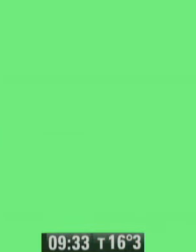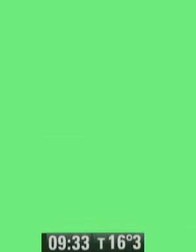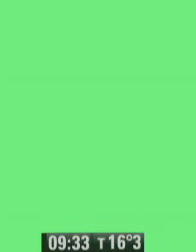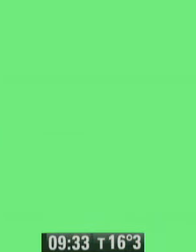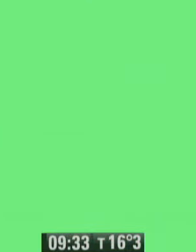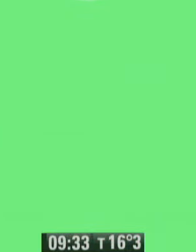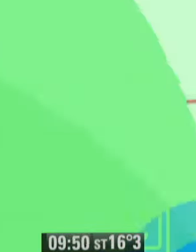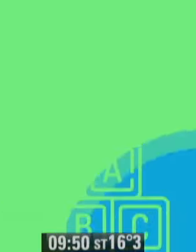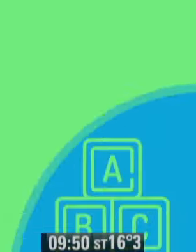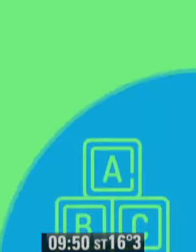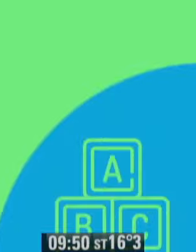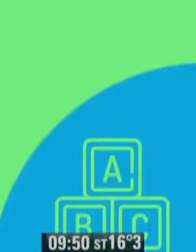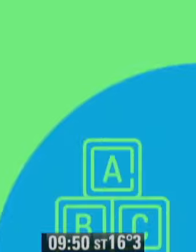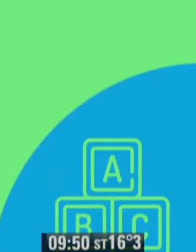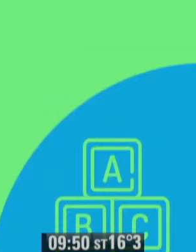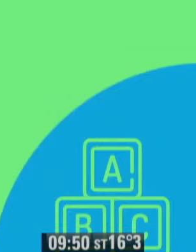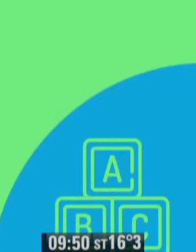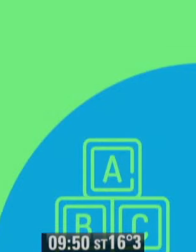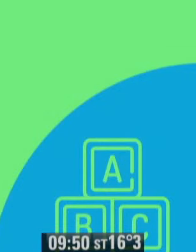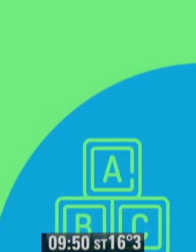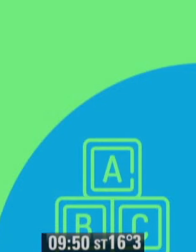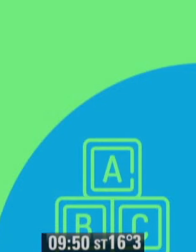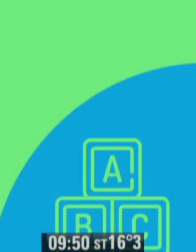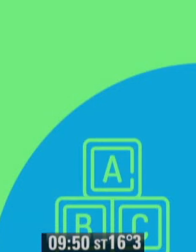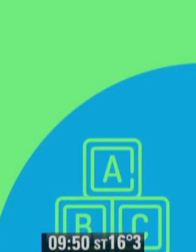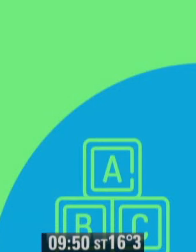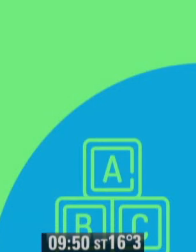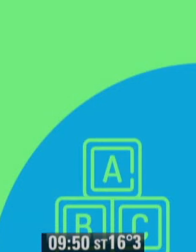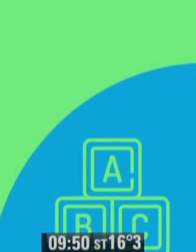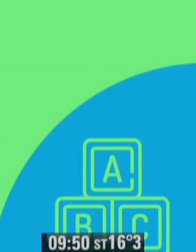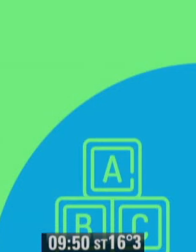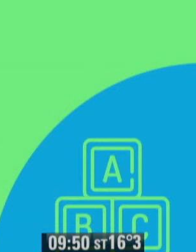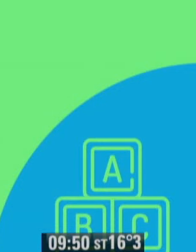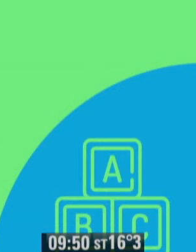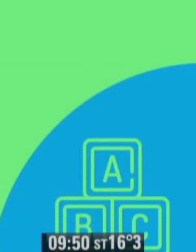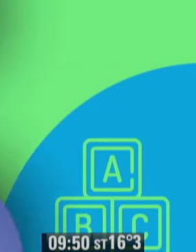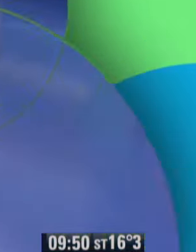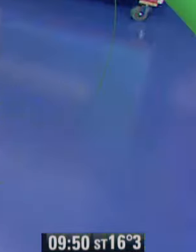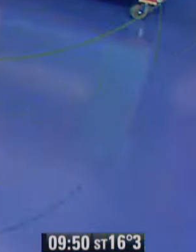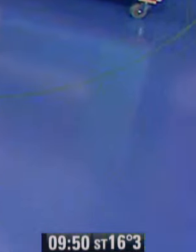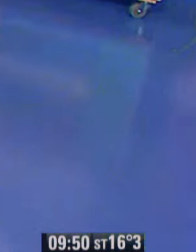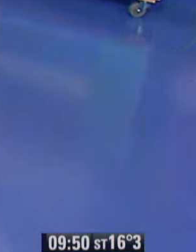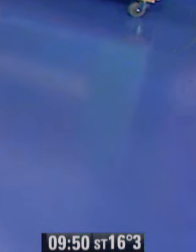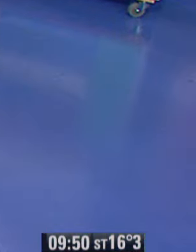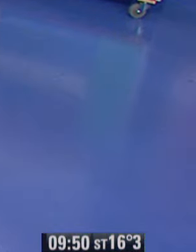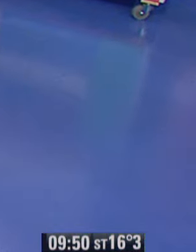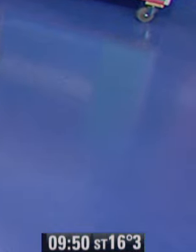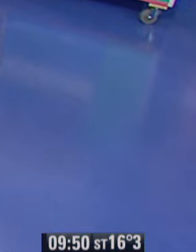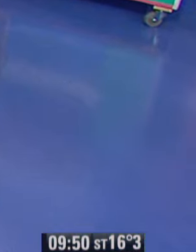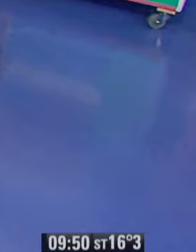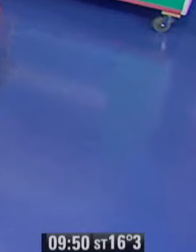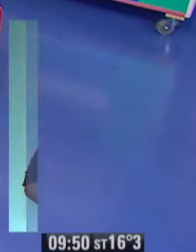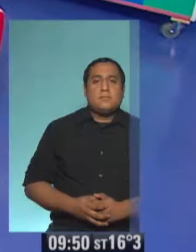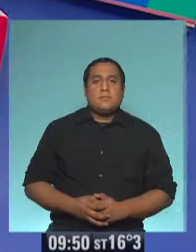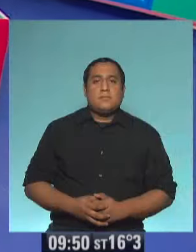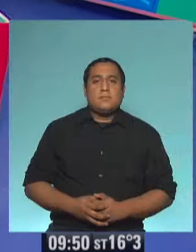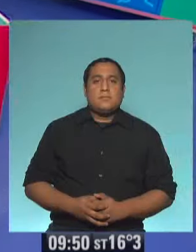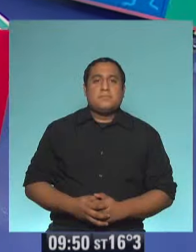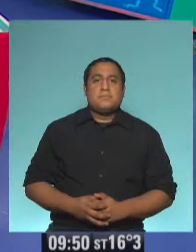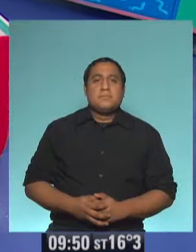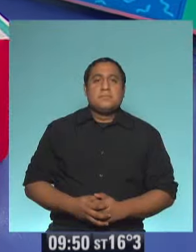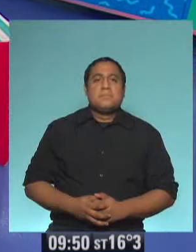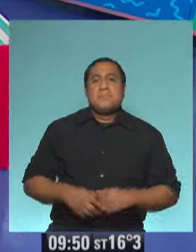Justo en el lunar. Lo Lo seguimos acompañando como todas